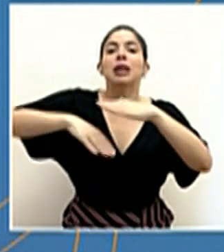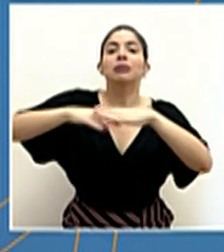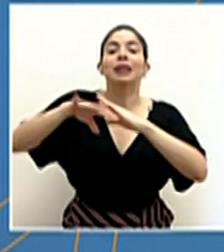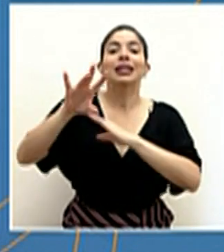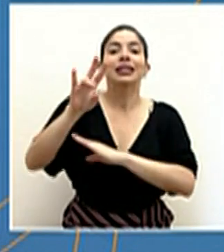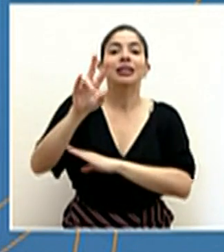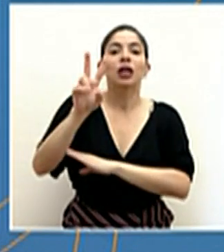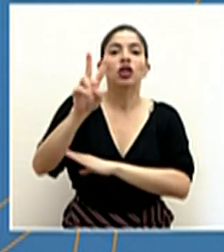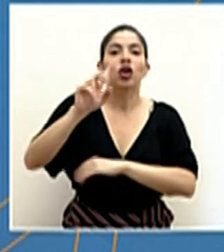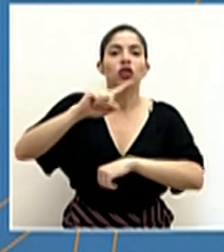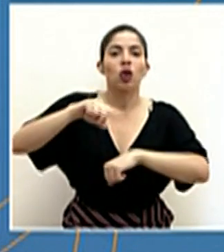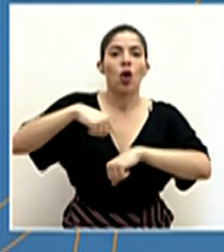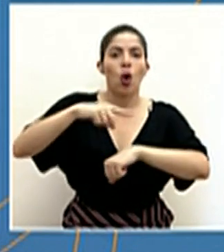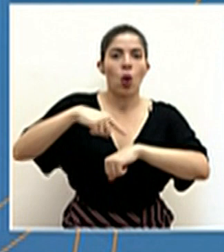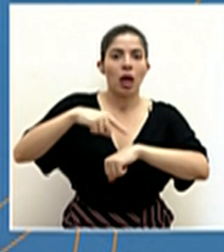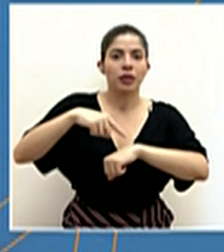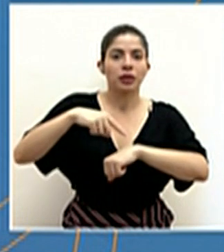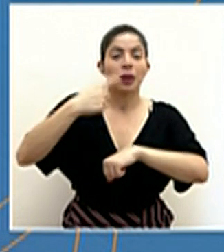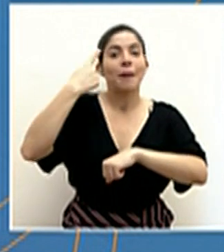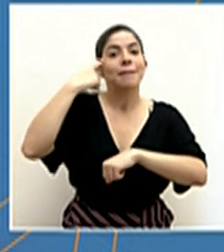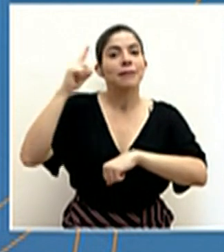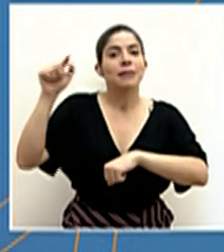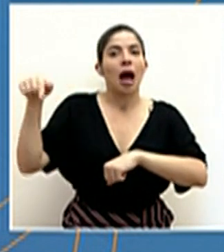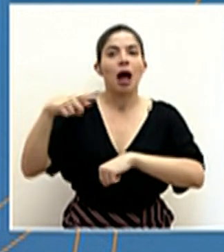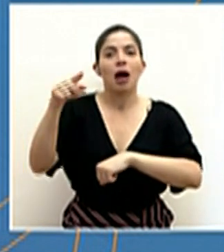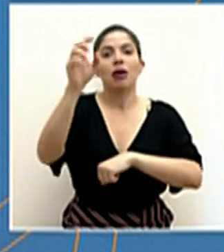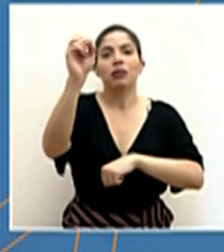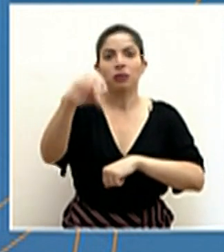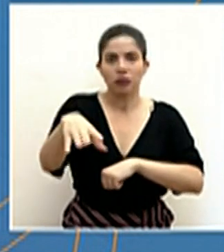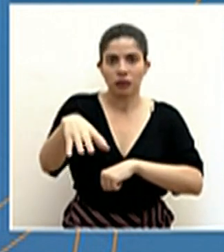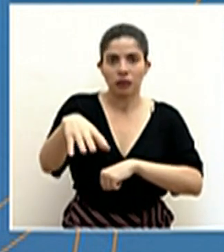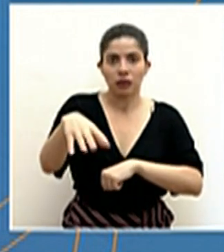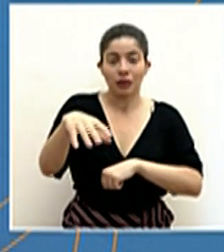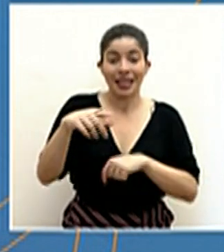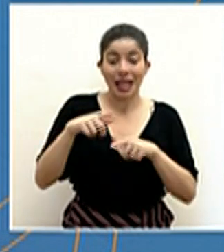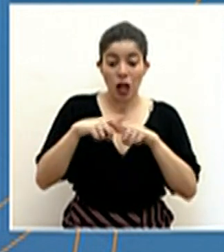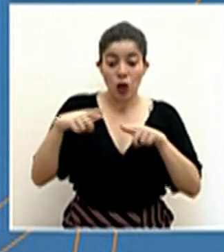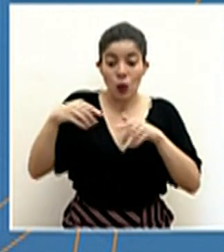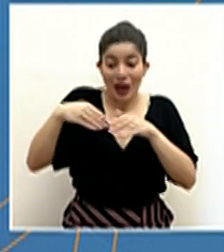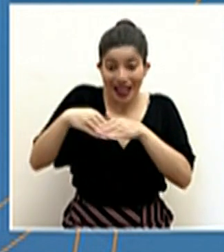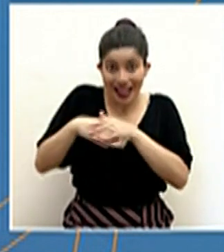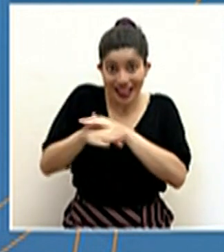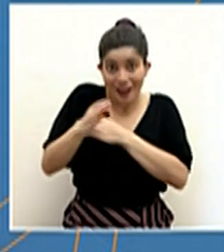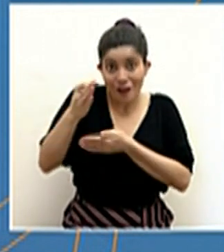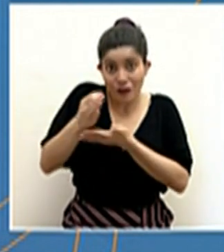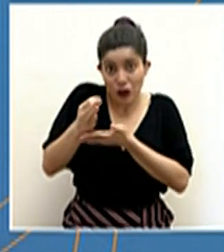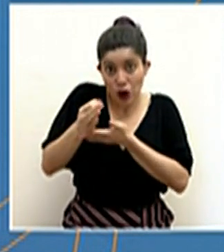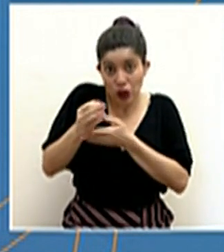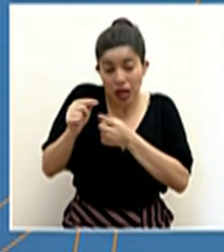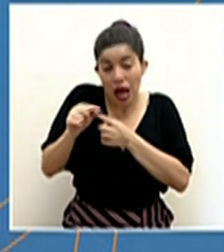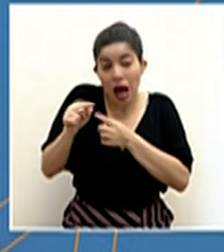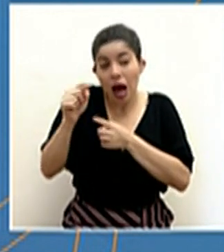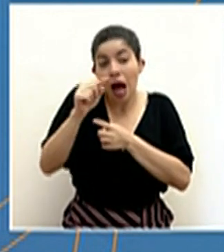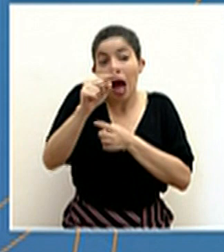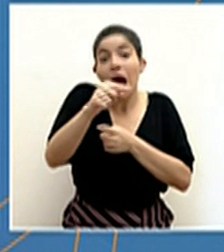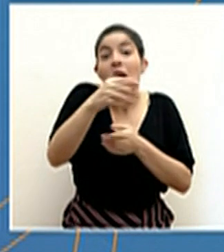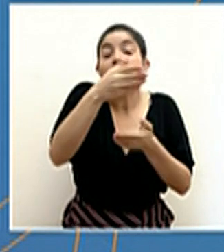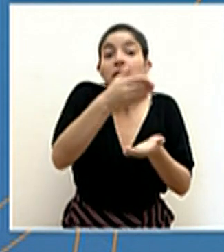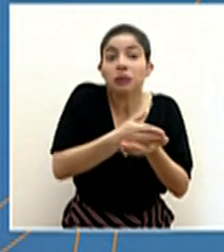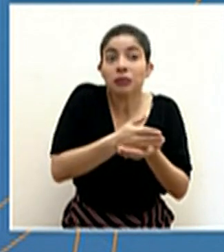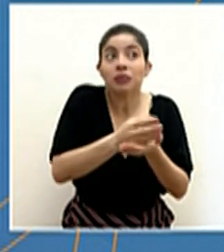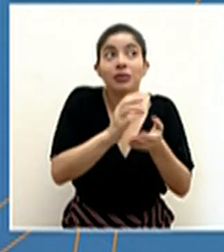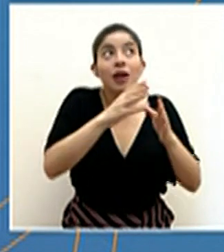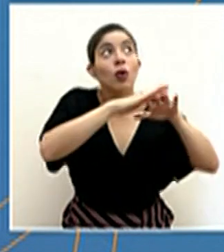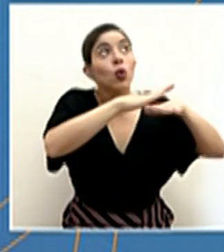horas para hacer la siguiente operación. Desde el punto de ingreso hasta un almacén fiscal de los que